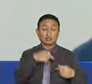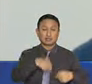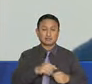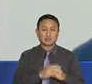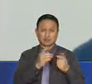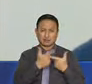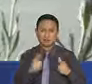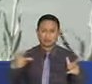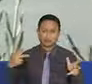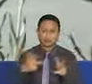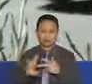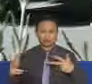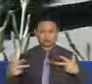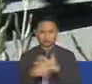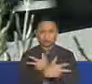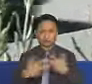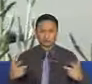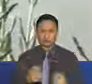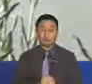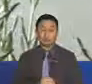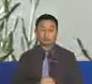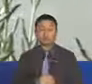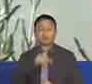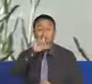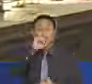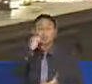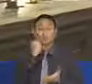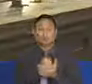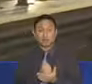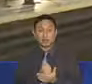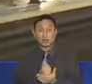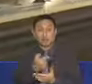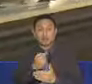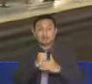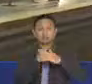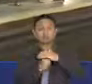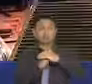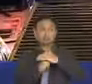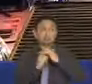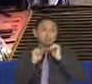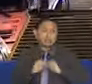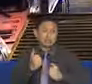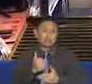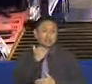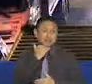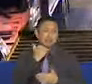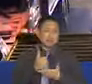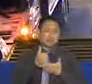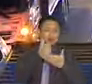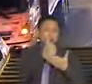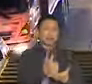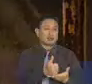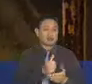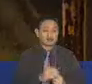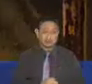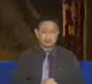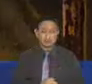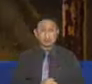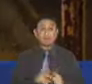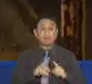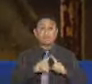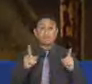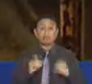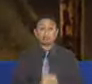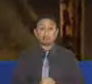la circulación alternativas como el pico y placa y el metro podrían contribuir con la ciudad sin embargo